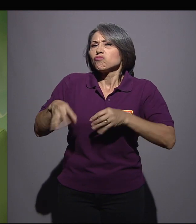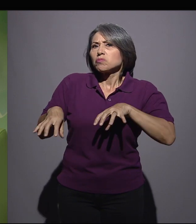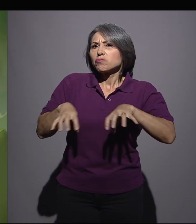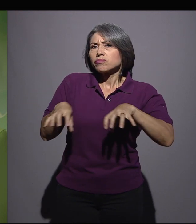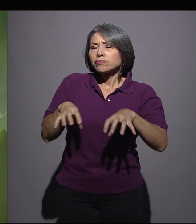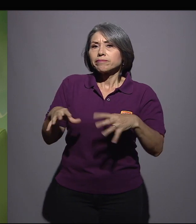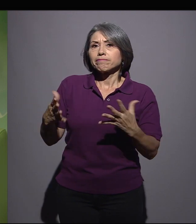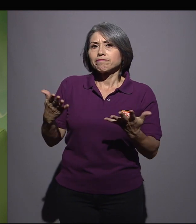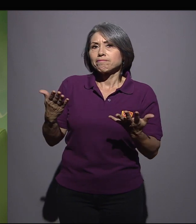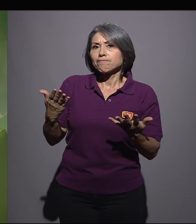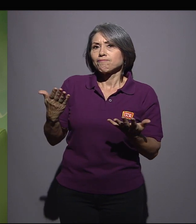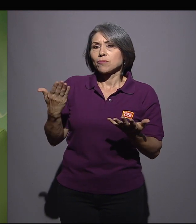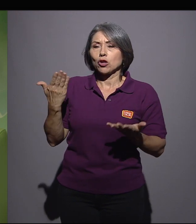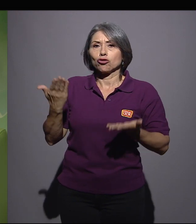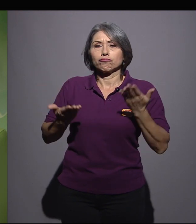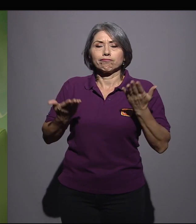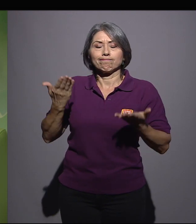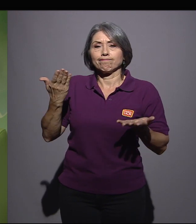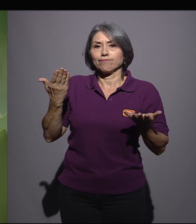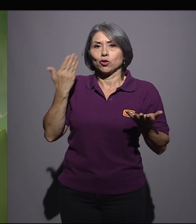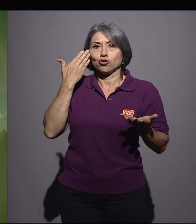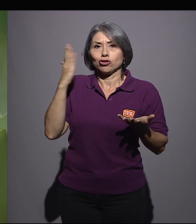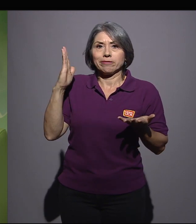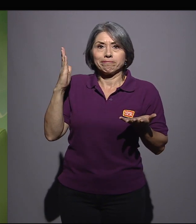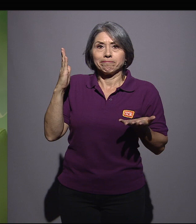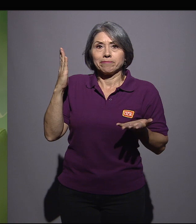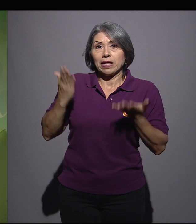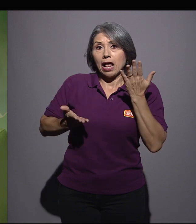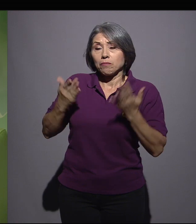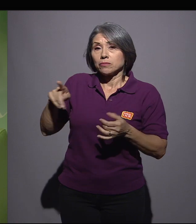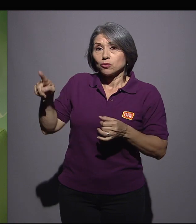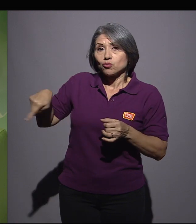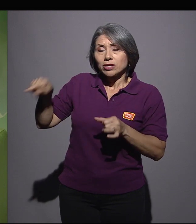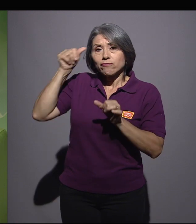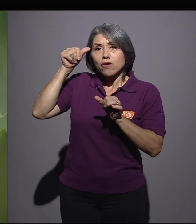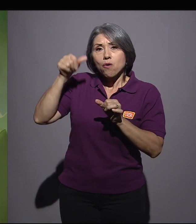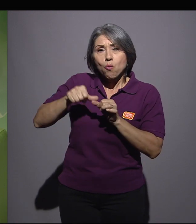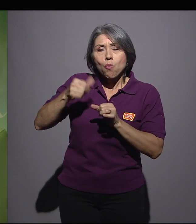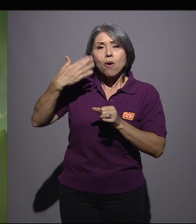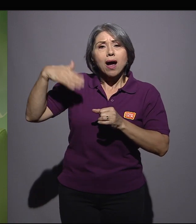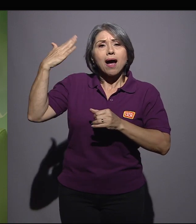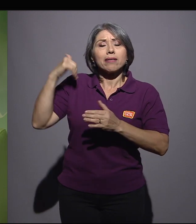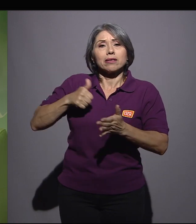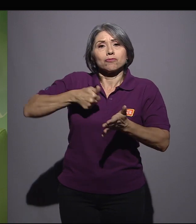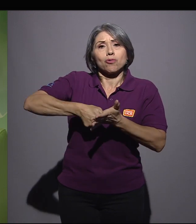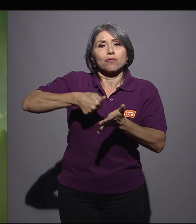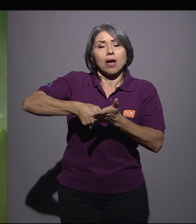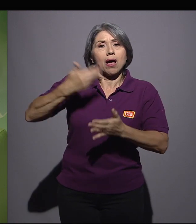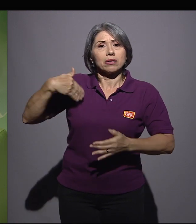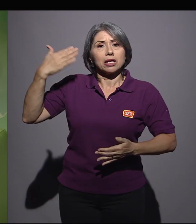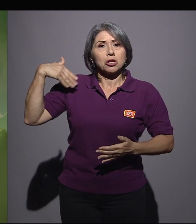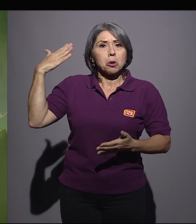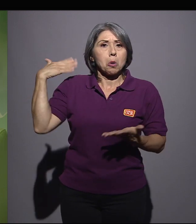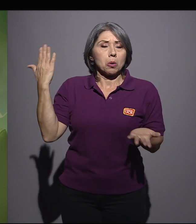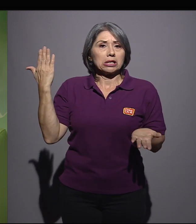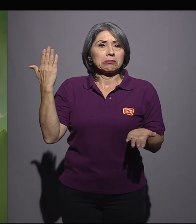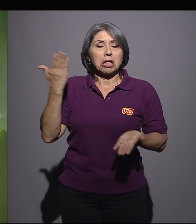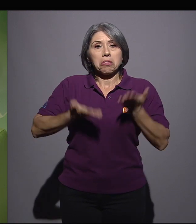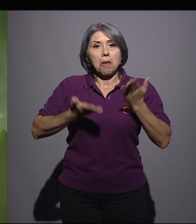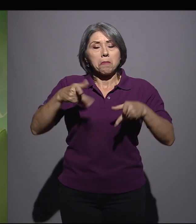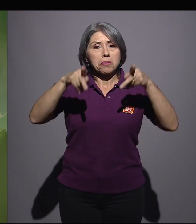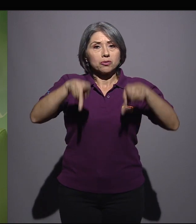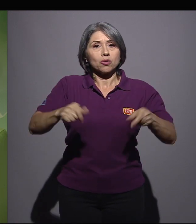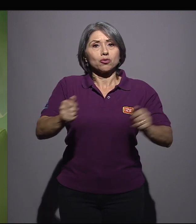repente tienen en la memoria algunas experiencias de procesos anteriores, denuncias por parte de personas